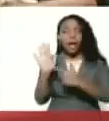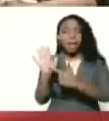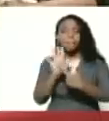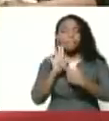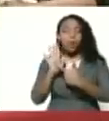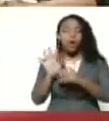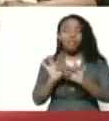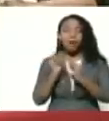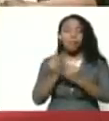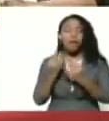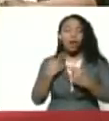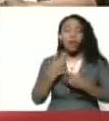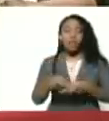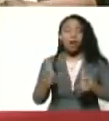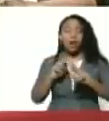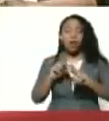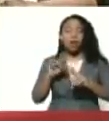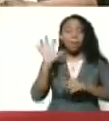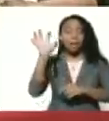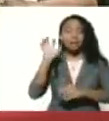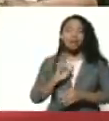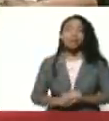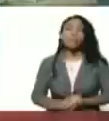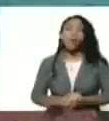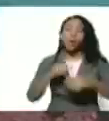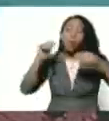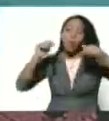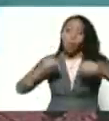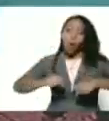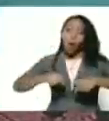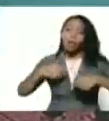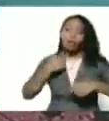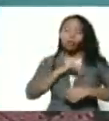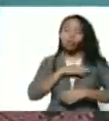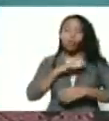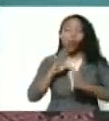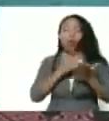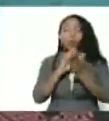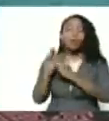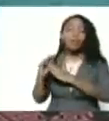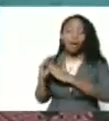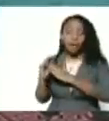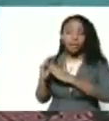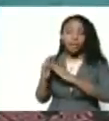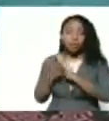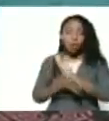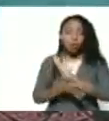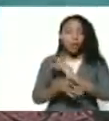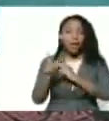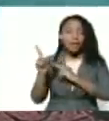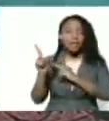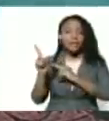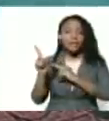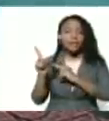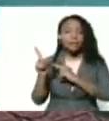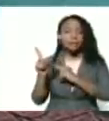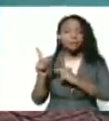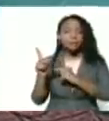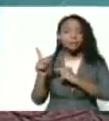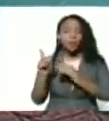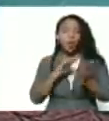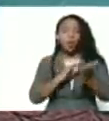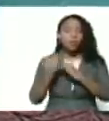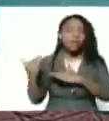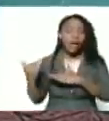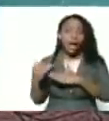de la familia y los valores patriotas. Hoy estamos en la comunidad San Bernardino, en la